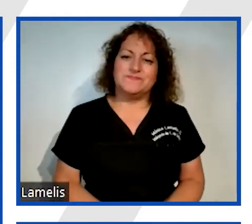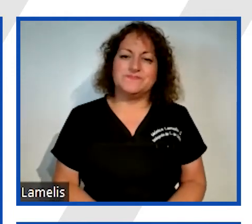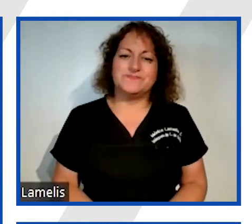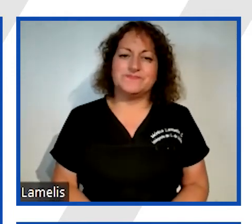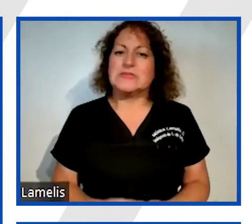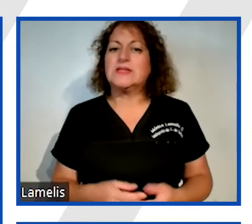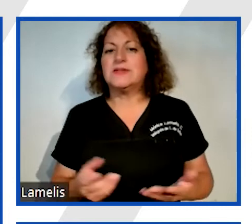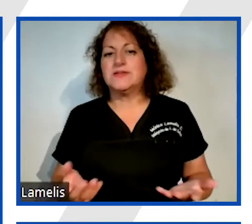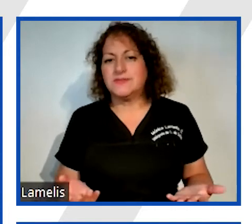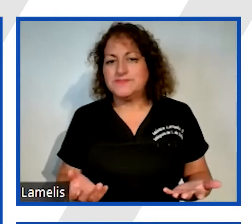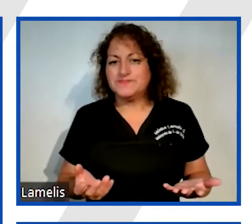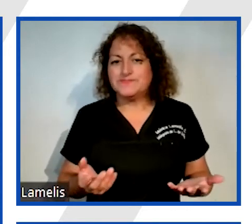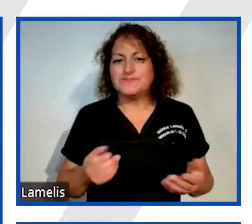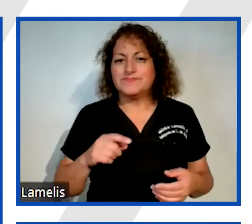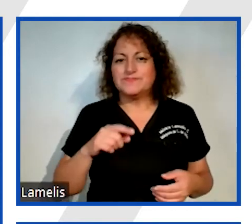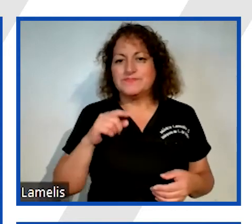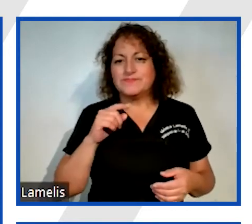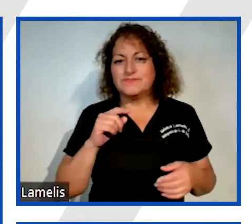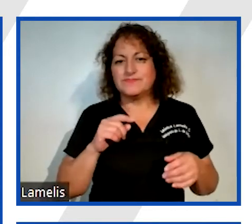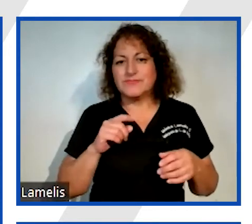todos se mantuvieron está no quieres